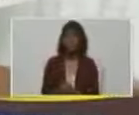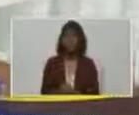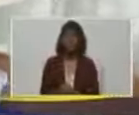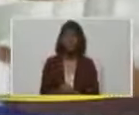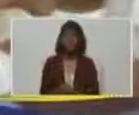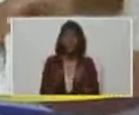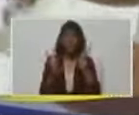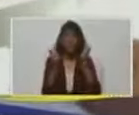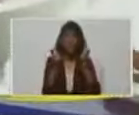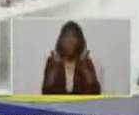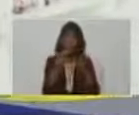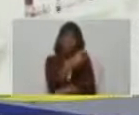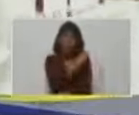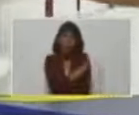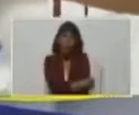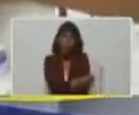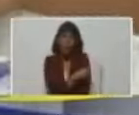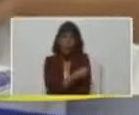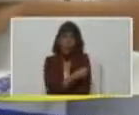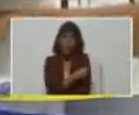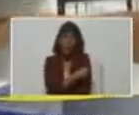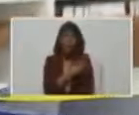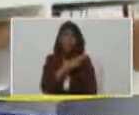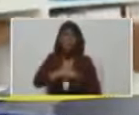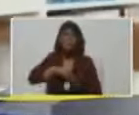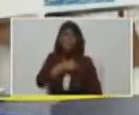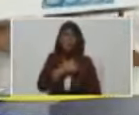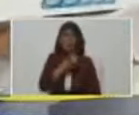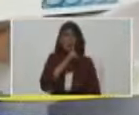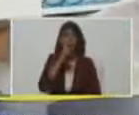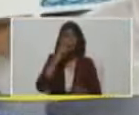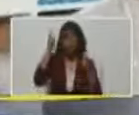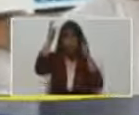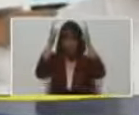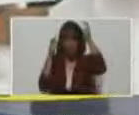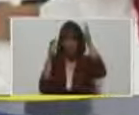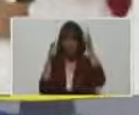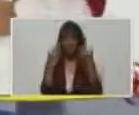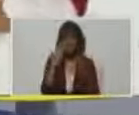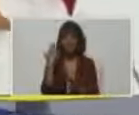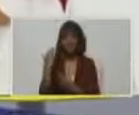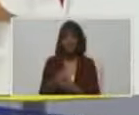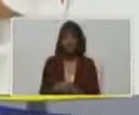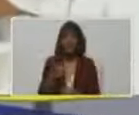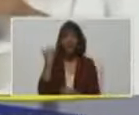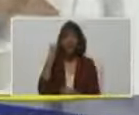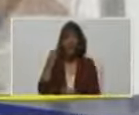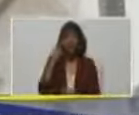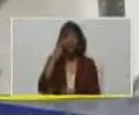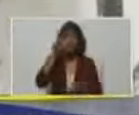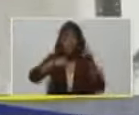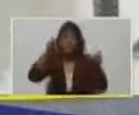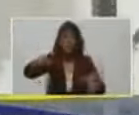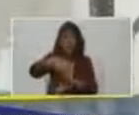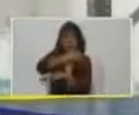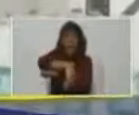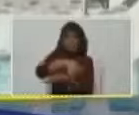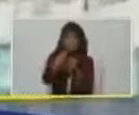el nuevo hospital de las grandes misiones. Aquí vendrán, mira, ahí está la gente afuera